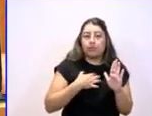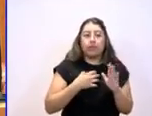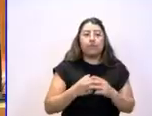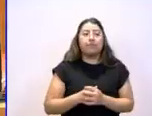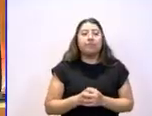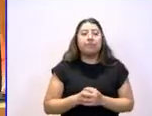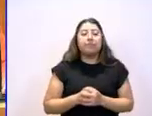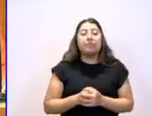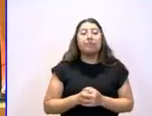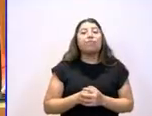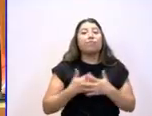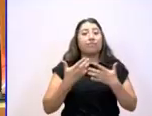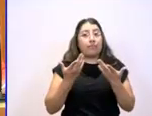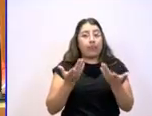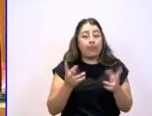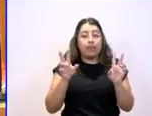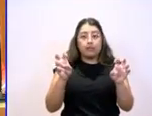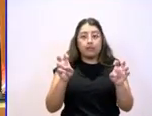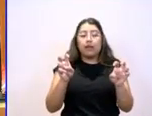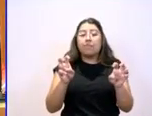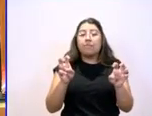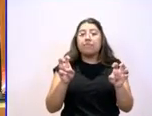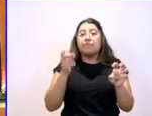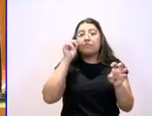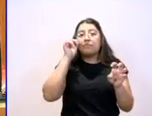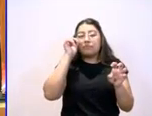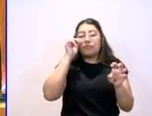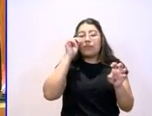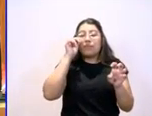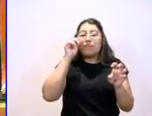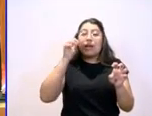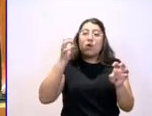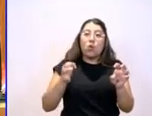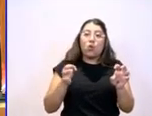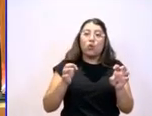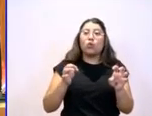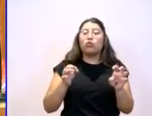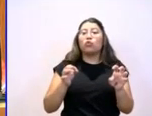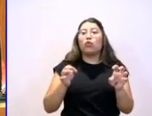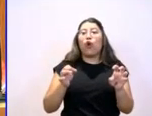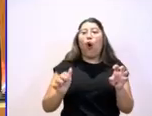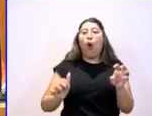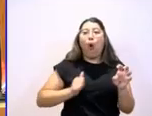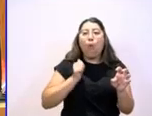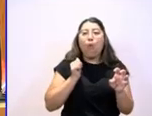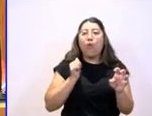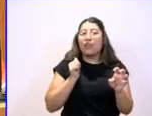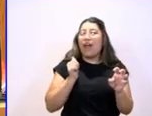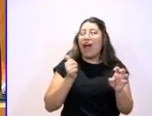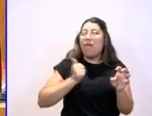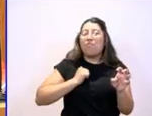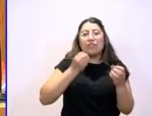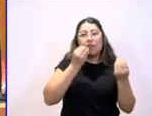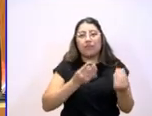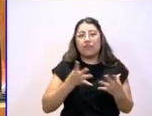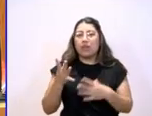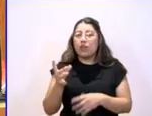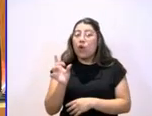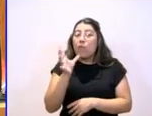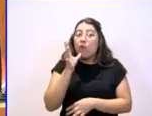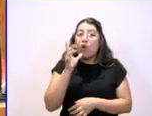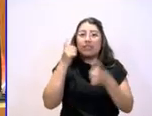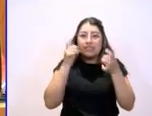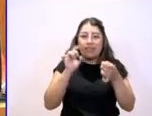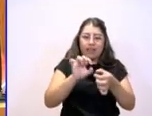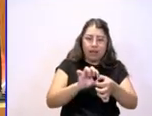Y en ese sentido, bueno, pues creo que ha desaprovechado una oportunidad de, desde luego, separarse de una vez por todas